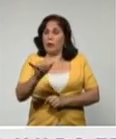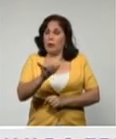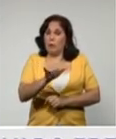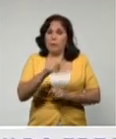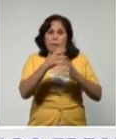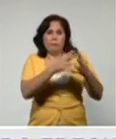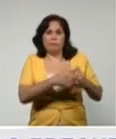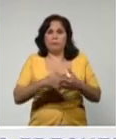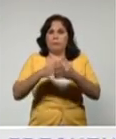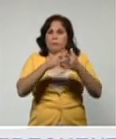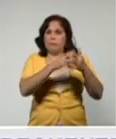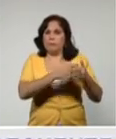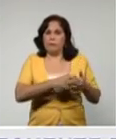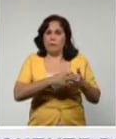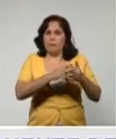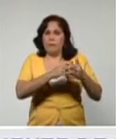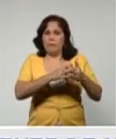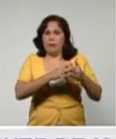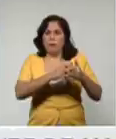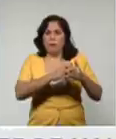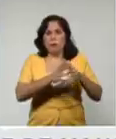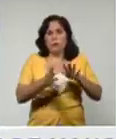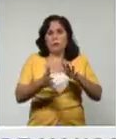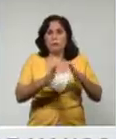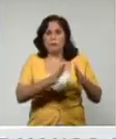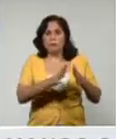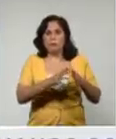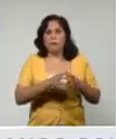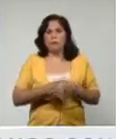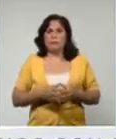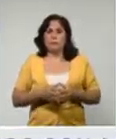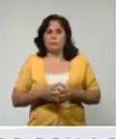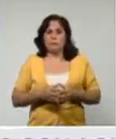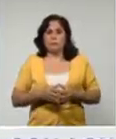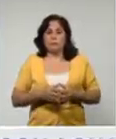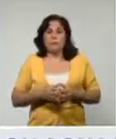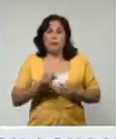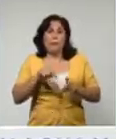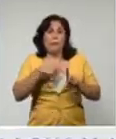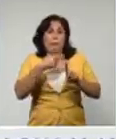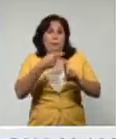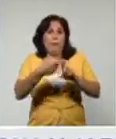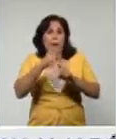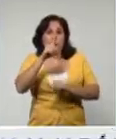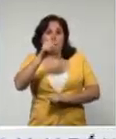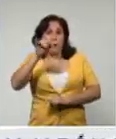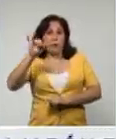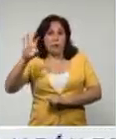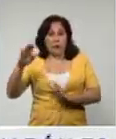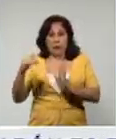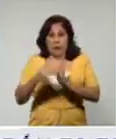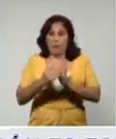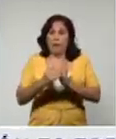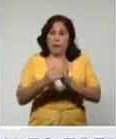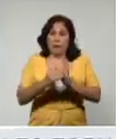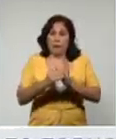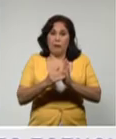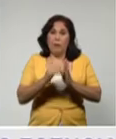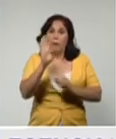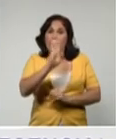Unidos prácticamente no, más de 176.000, Brasil más